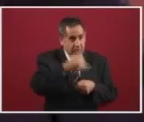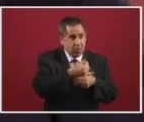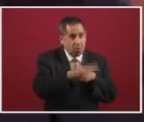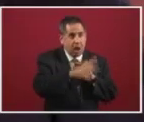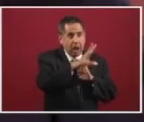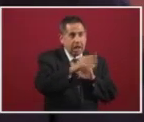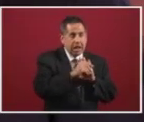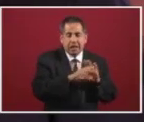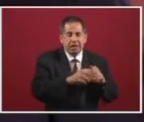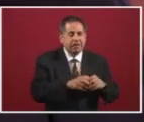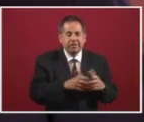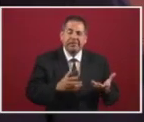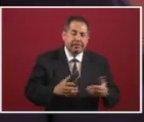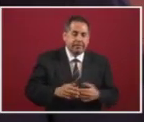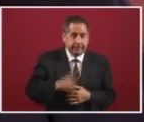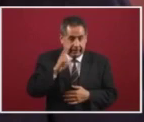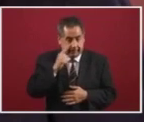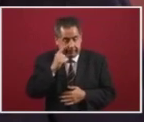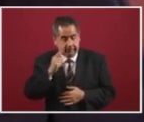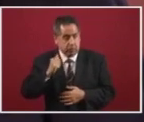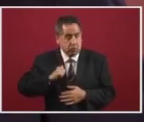Porfirio Díaz